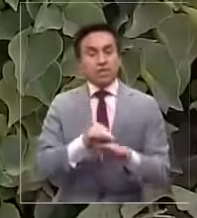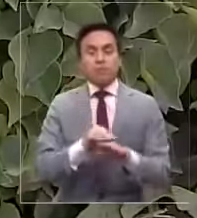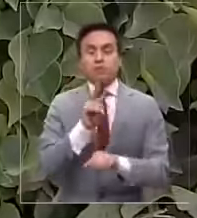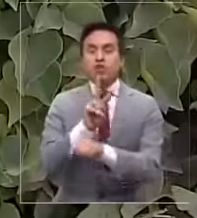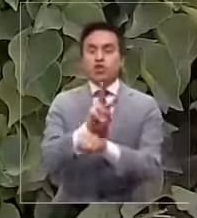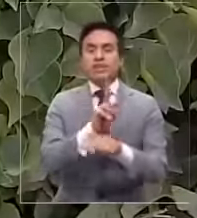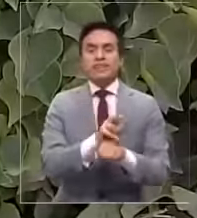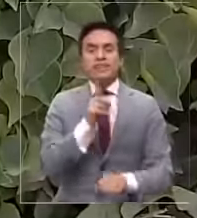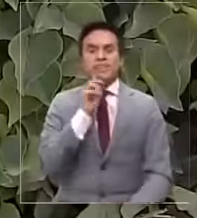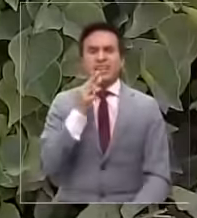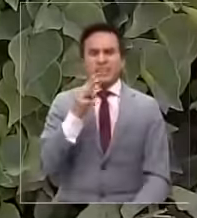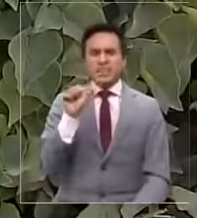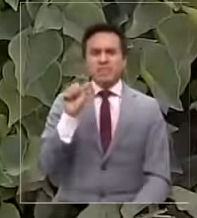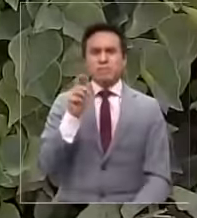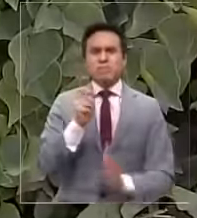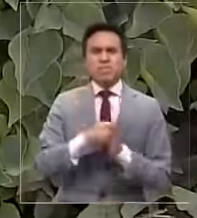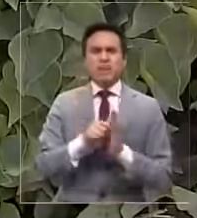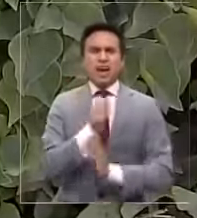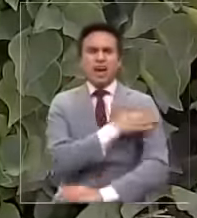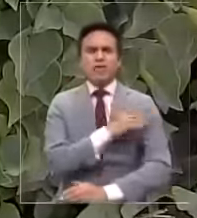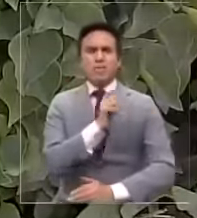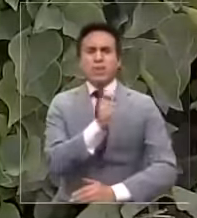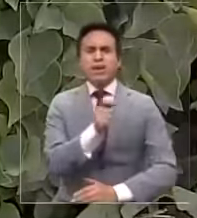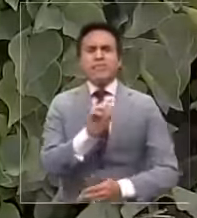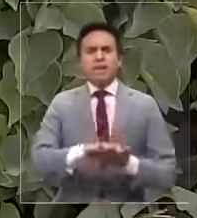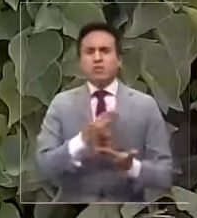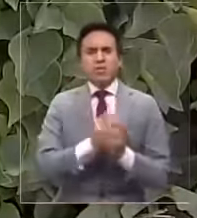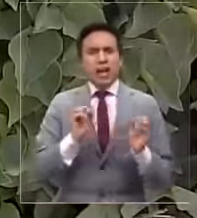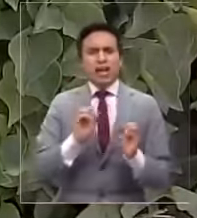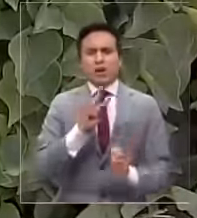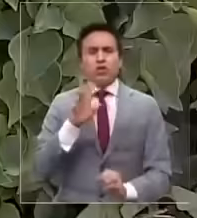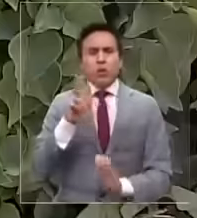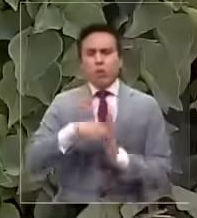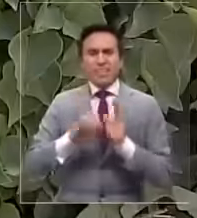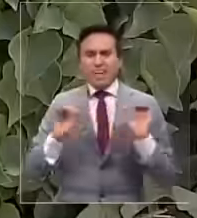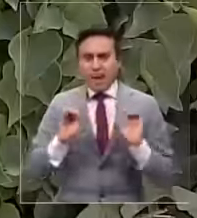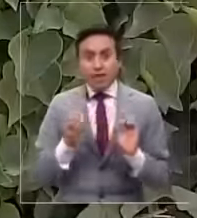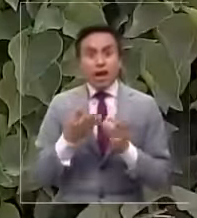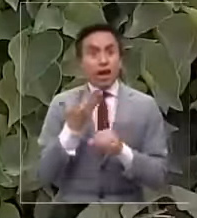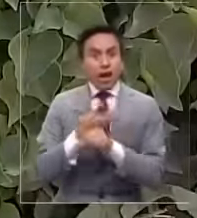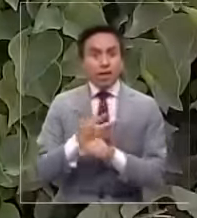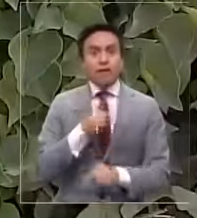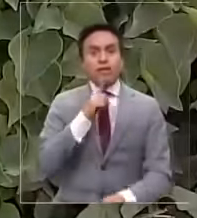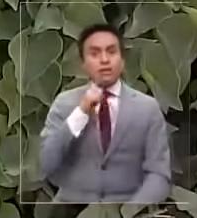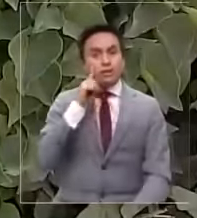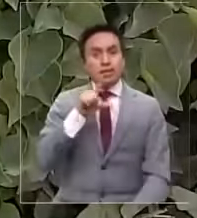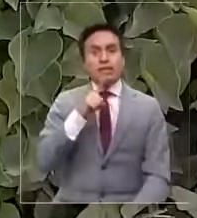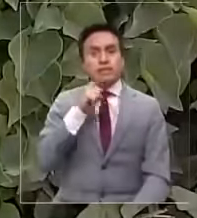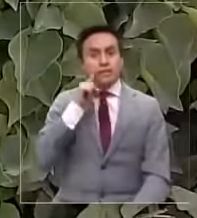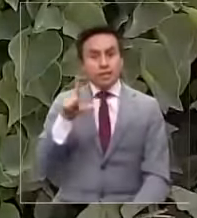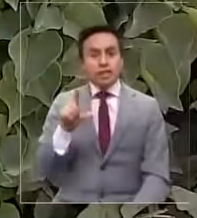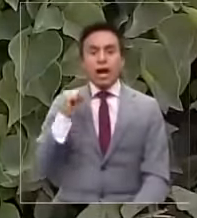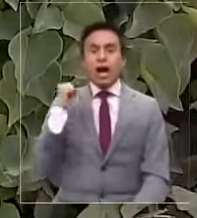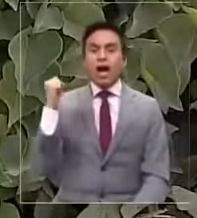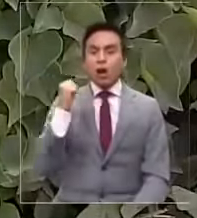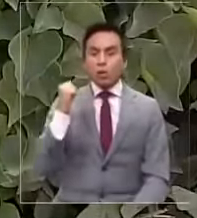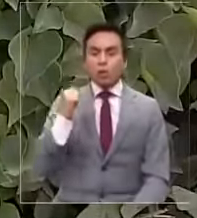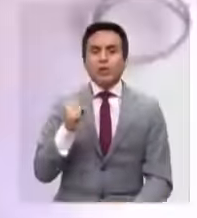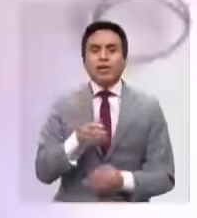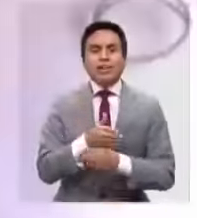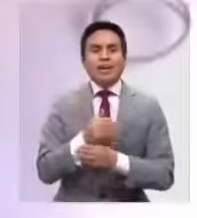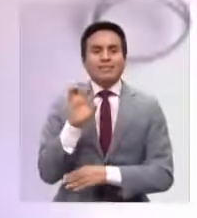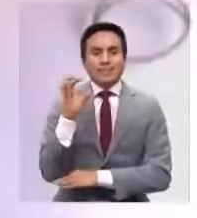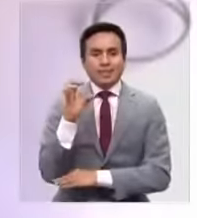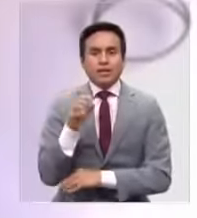tienen 36 meses sin cotizaciones previsionales, 48 meses sin cotizaciones previsionales. Estoy hablando de Tiltil, Ancud, La